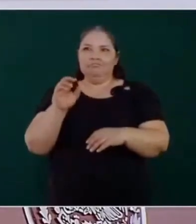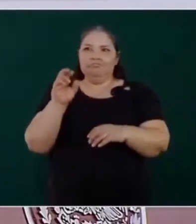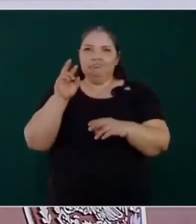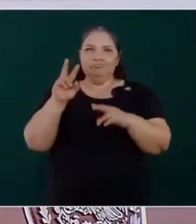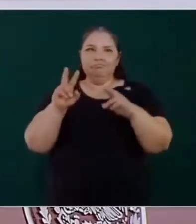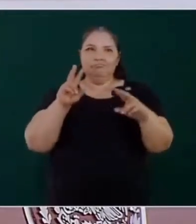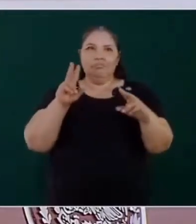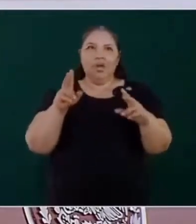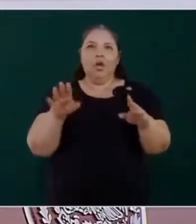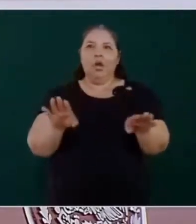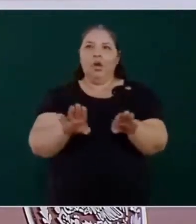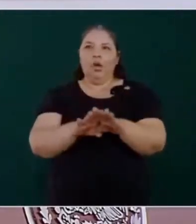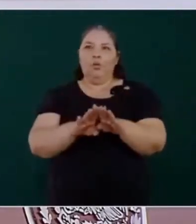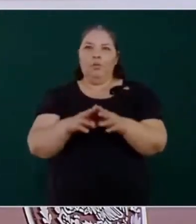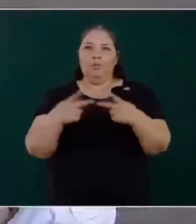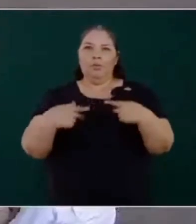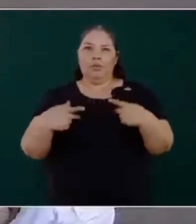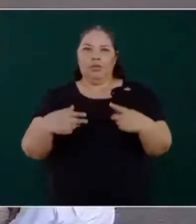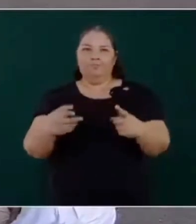cómo secuestraban.